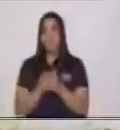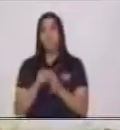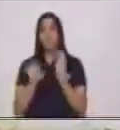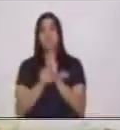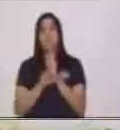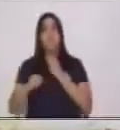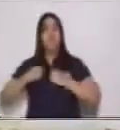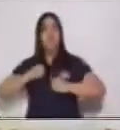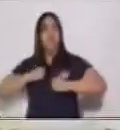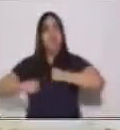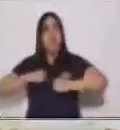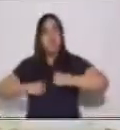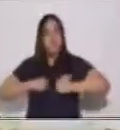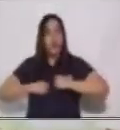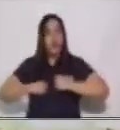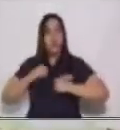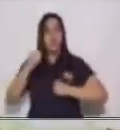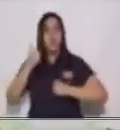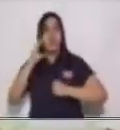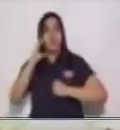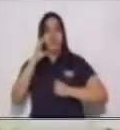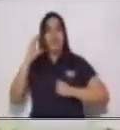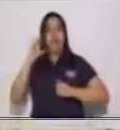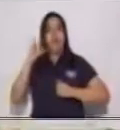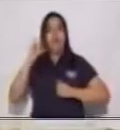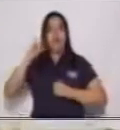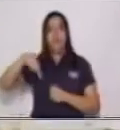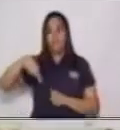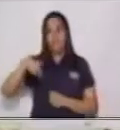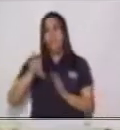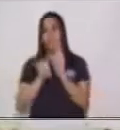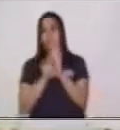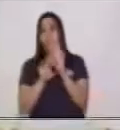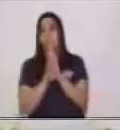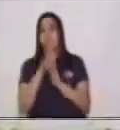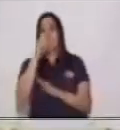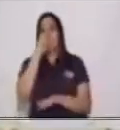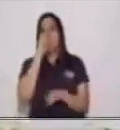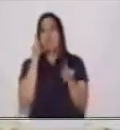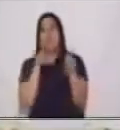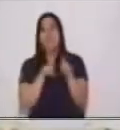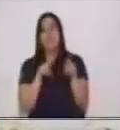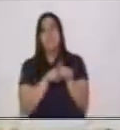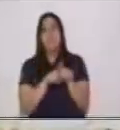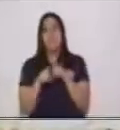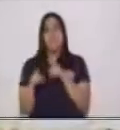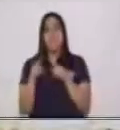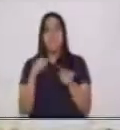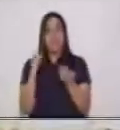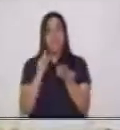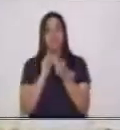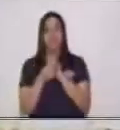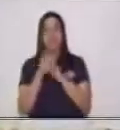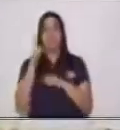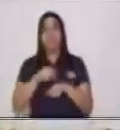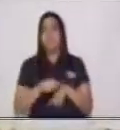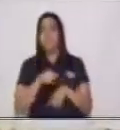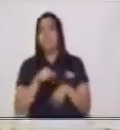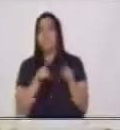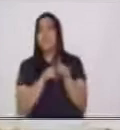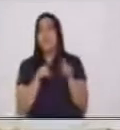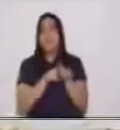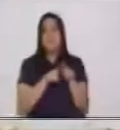Acción. Si buscamos otra derivación, como el verbo en infinitivo, tenemos también la combinación. Por lo tanto, vamos